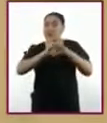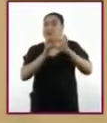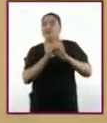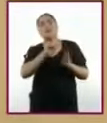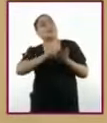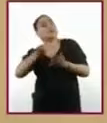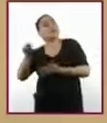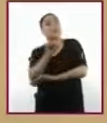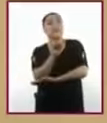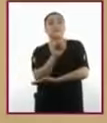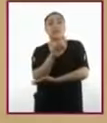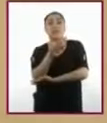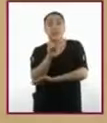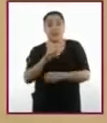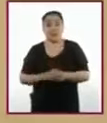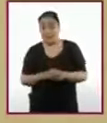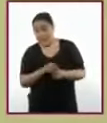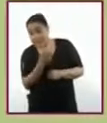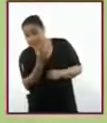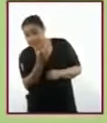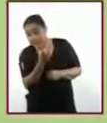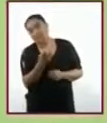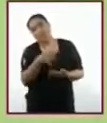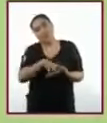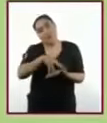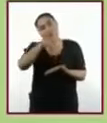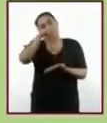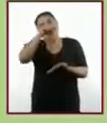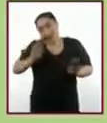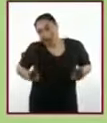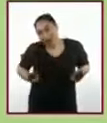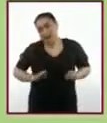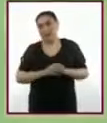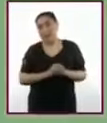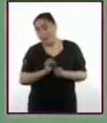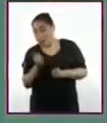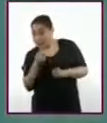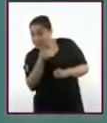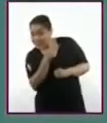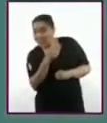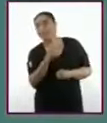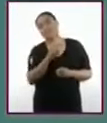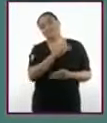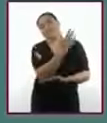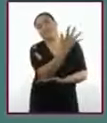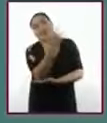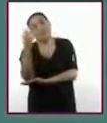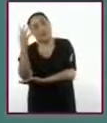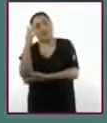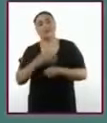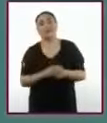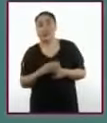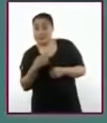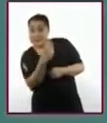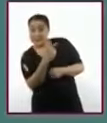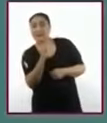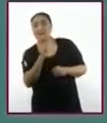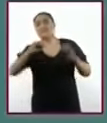selva. Esta es en un desierto. Esta en el bosque. Y esta en el